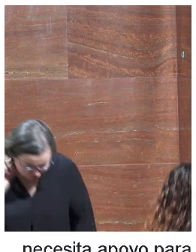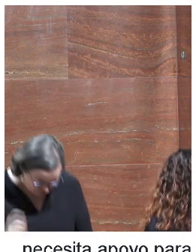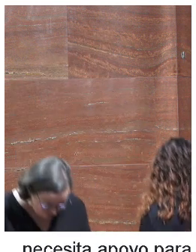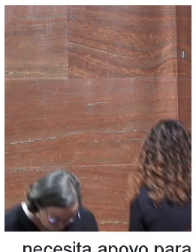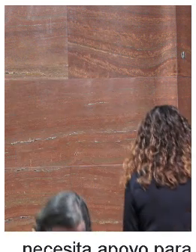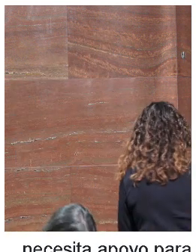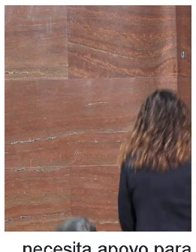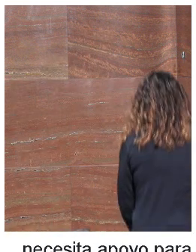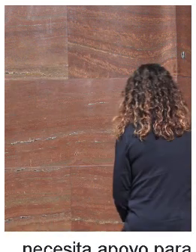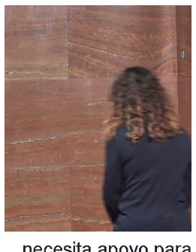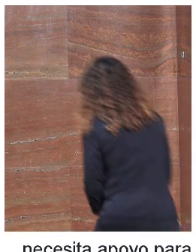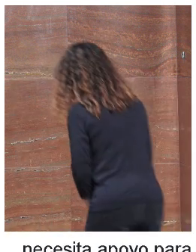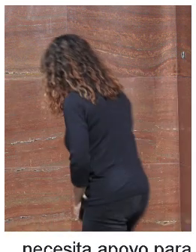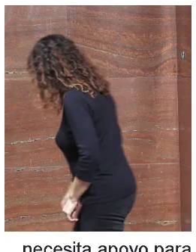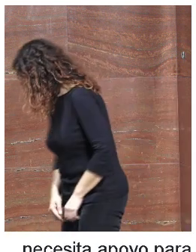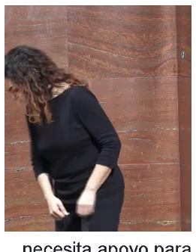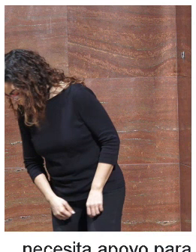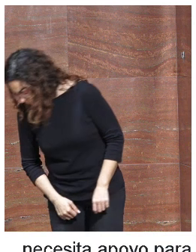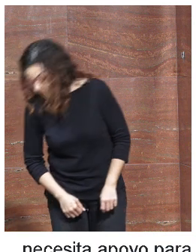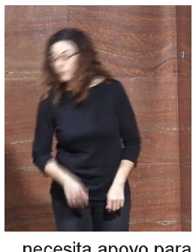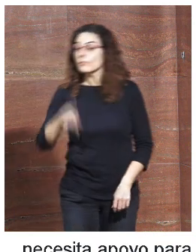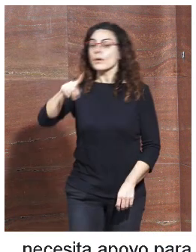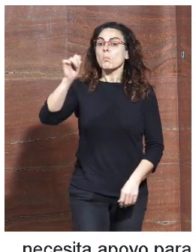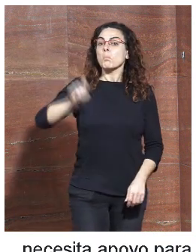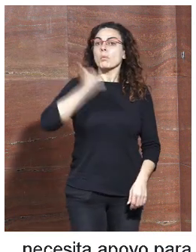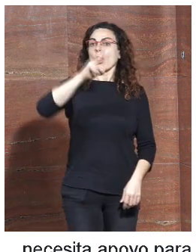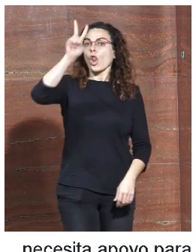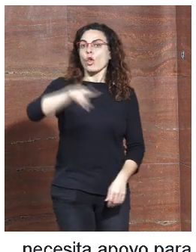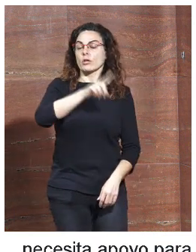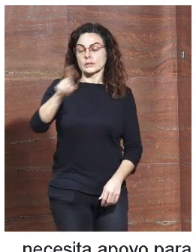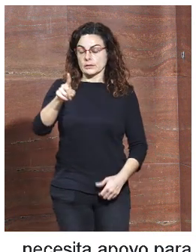casual. Por un lado está la falta de desarrollo de